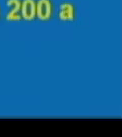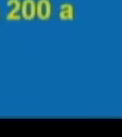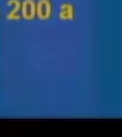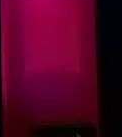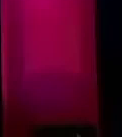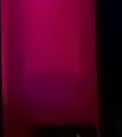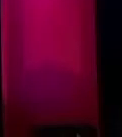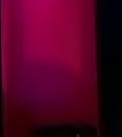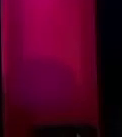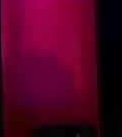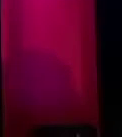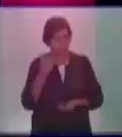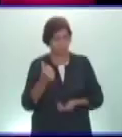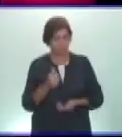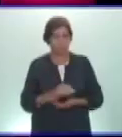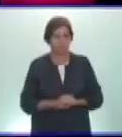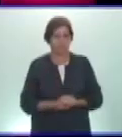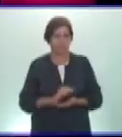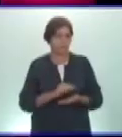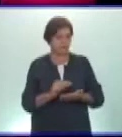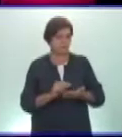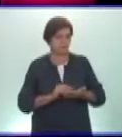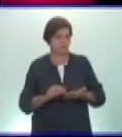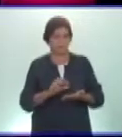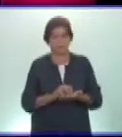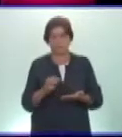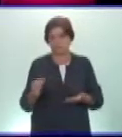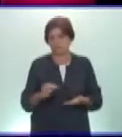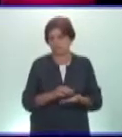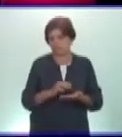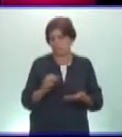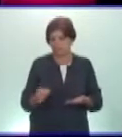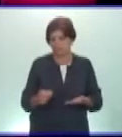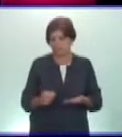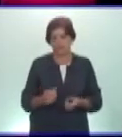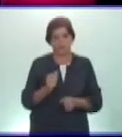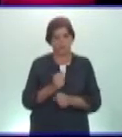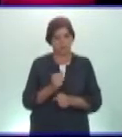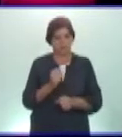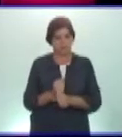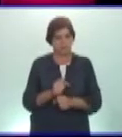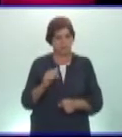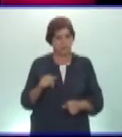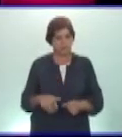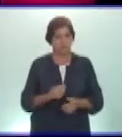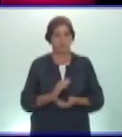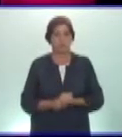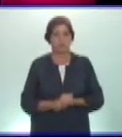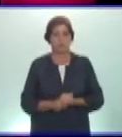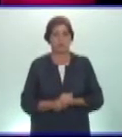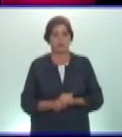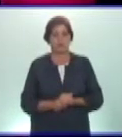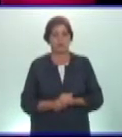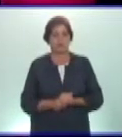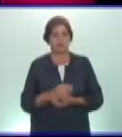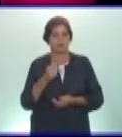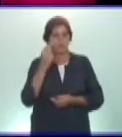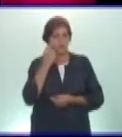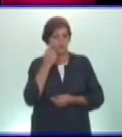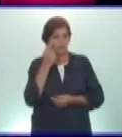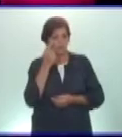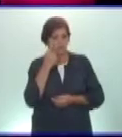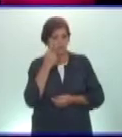Muy bien, después de haber anotado las páginas con las que vamos a trabajar en el encuentro de hoy, vamos entonces a conocer